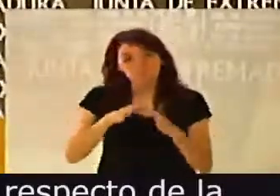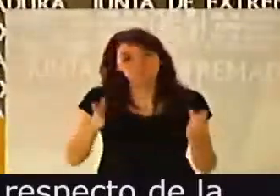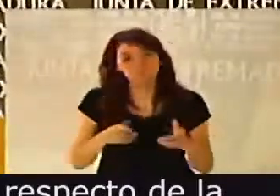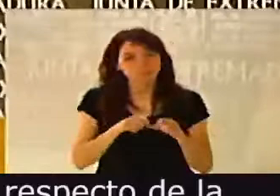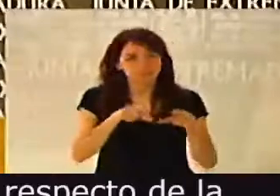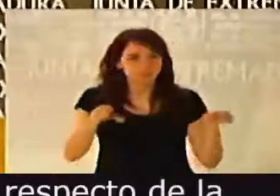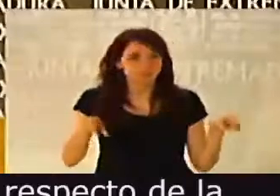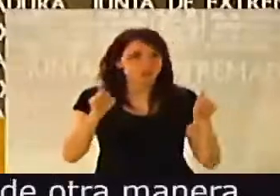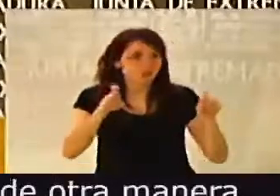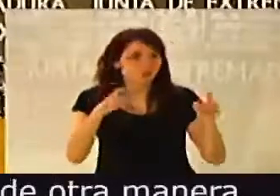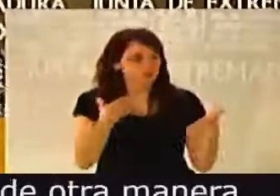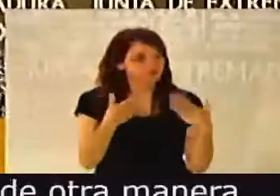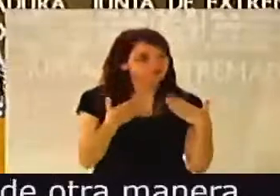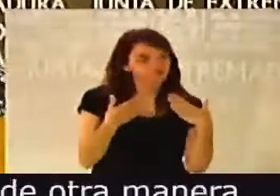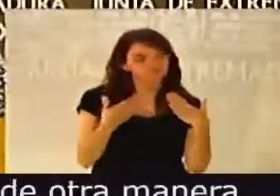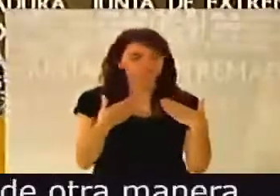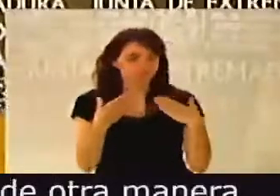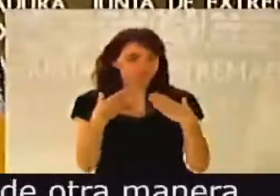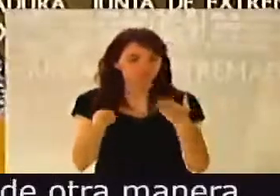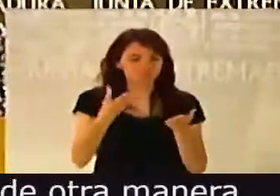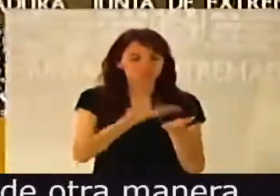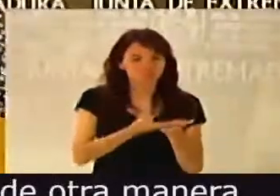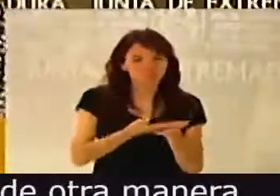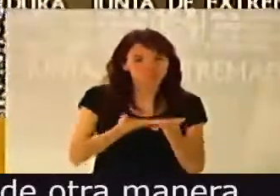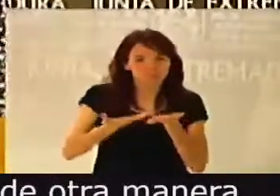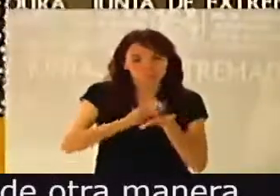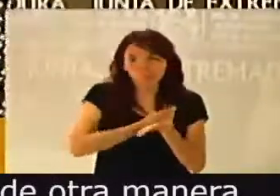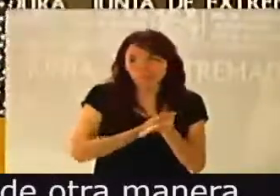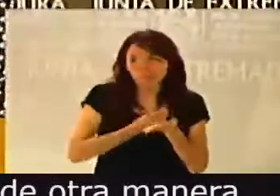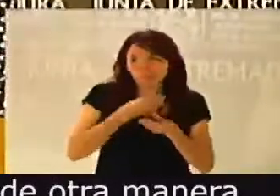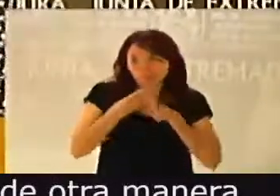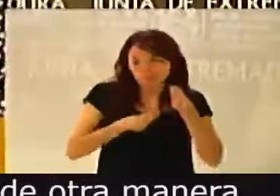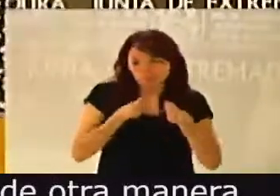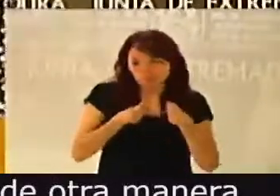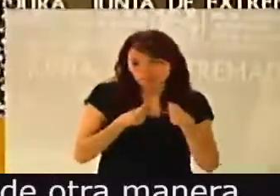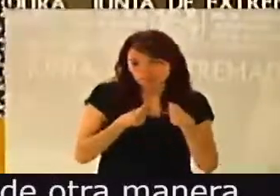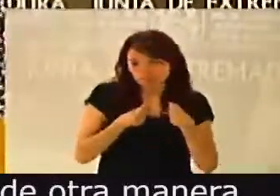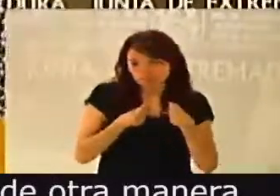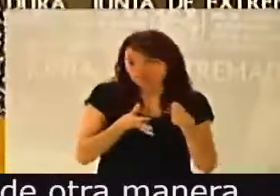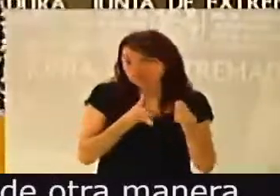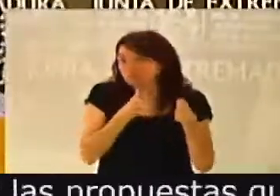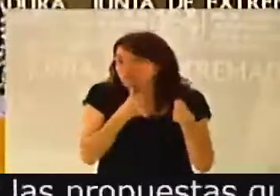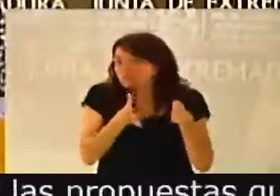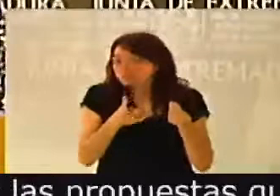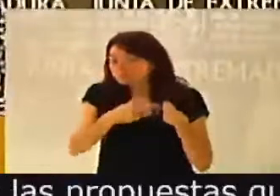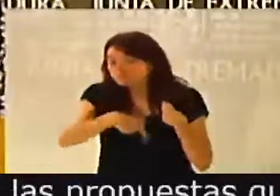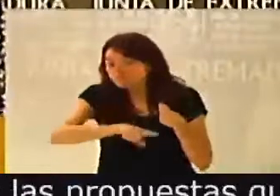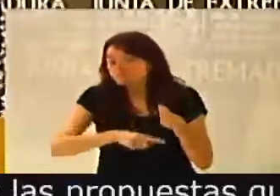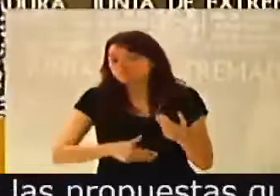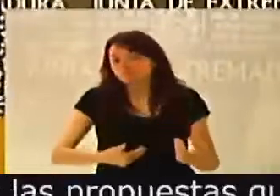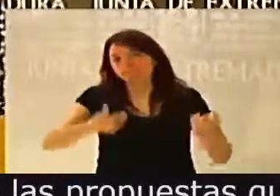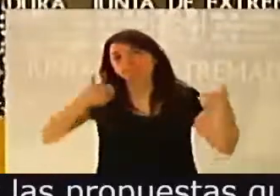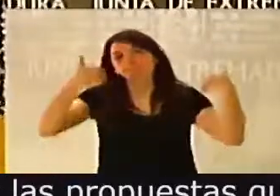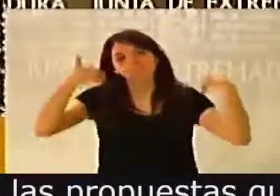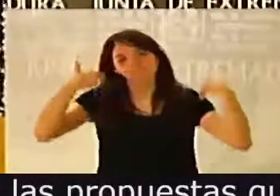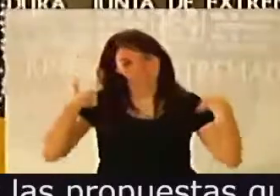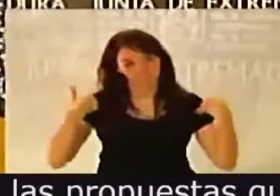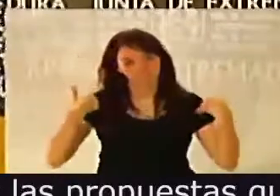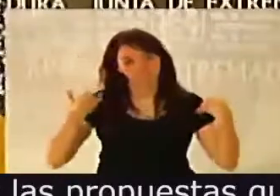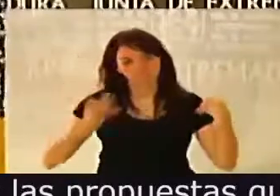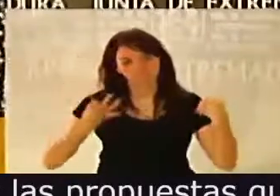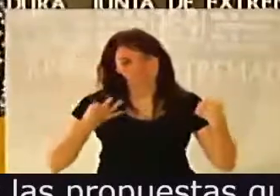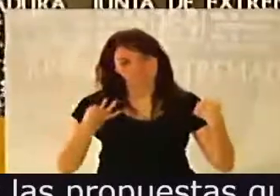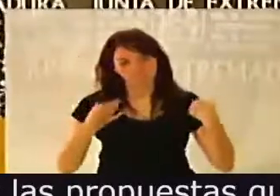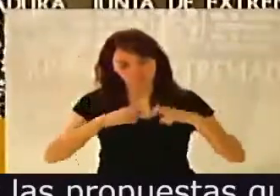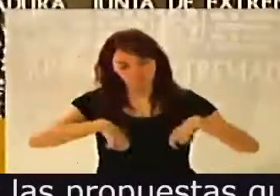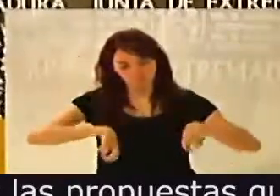de educación todas las propuestas que tengan que hacer quienes tienen la interlocución y quienes son los legítimos interlocutores. Aún así,